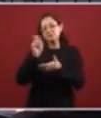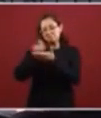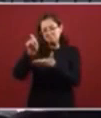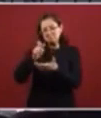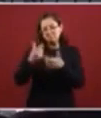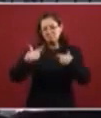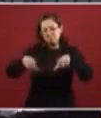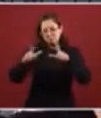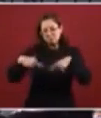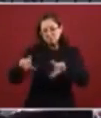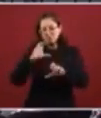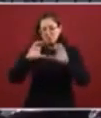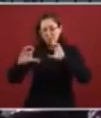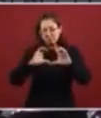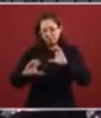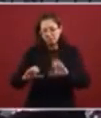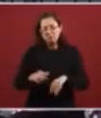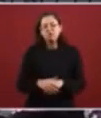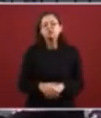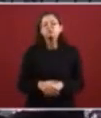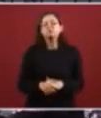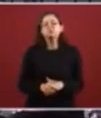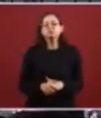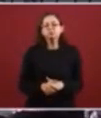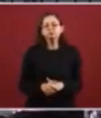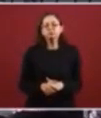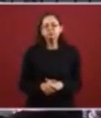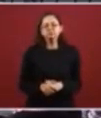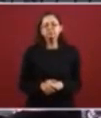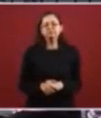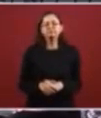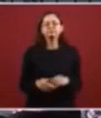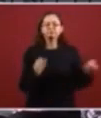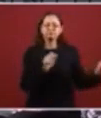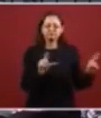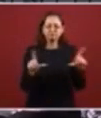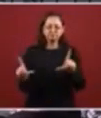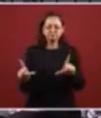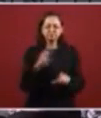favor básicamente lo que observamos es que